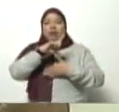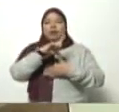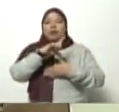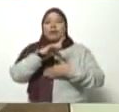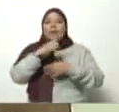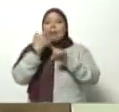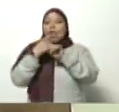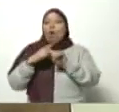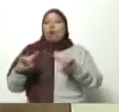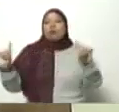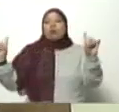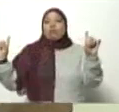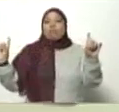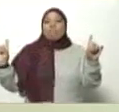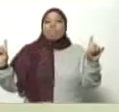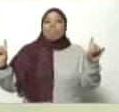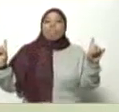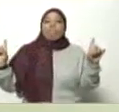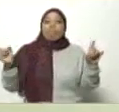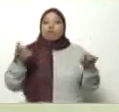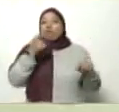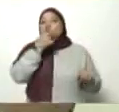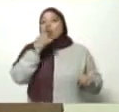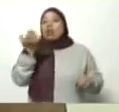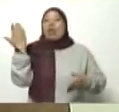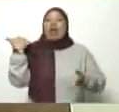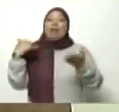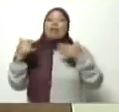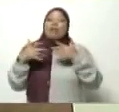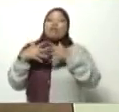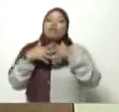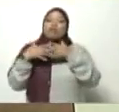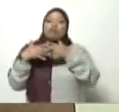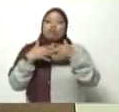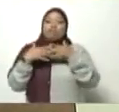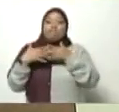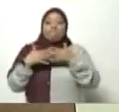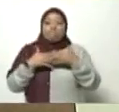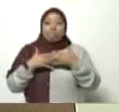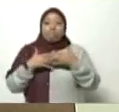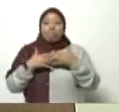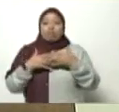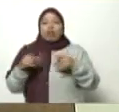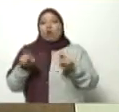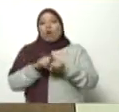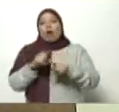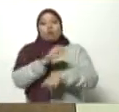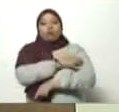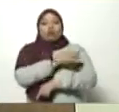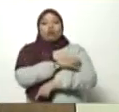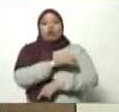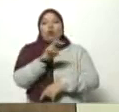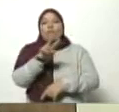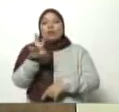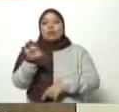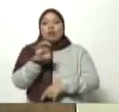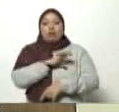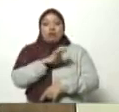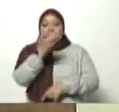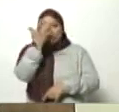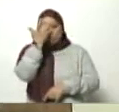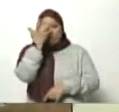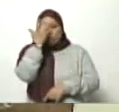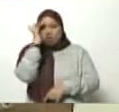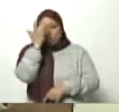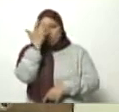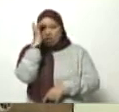Es otra cosa de tener el fascismo ahí en Brasil. Intentaron invadirnos a nosotros el 23 de febrero.